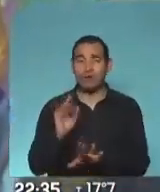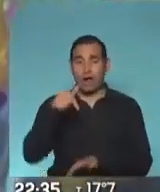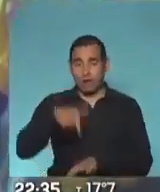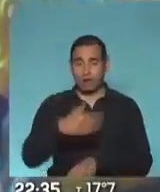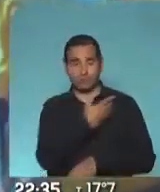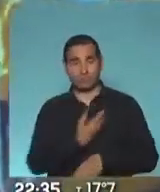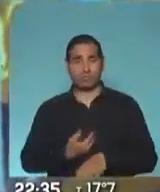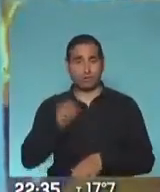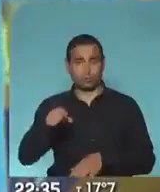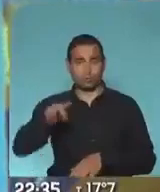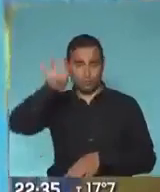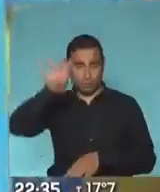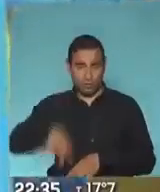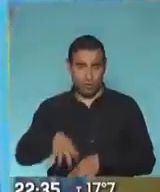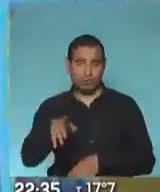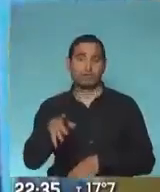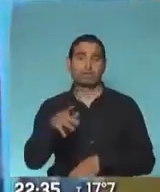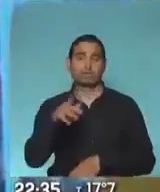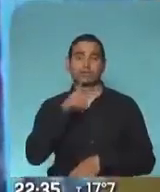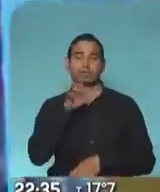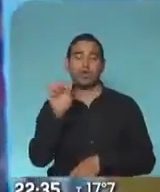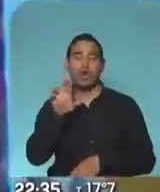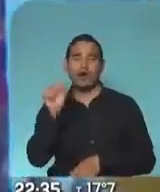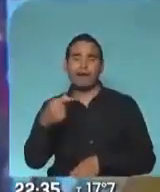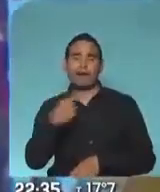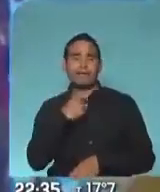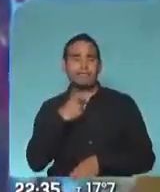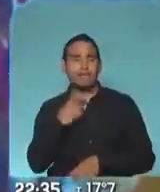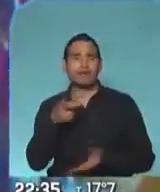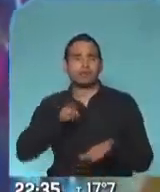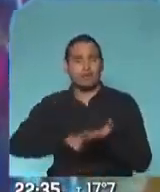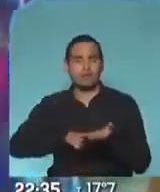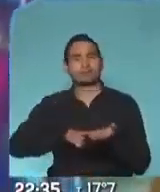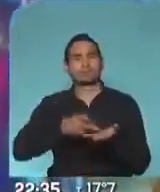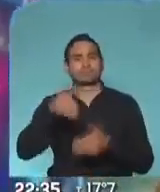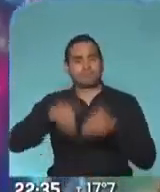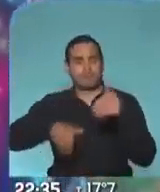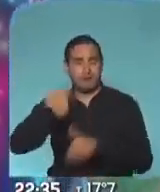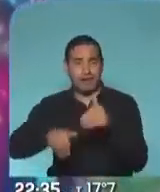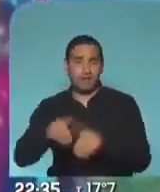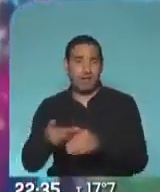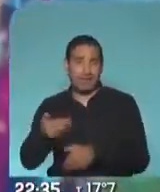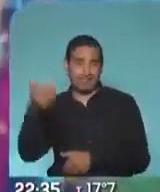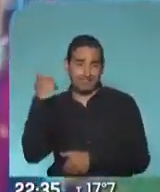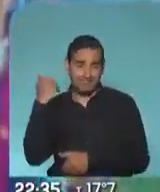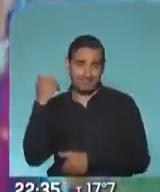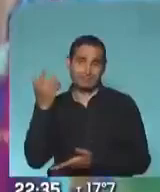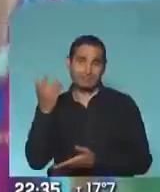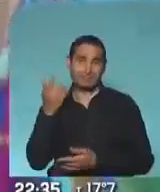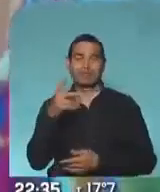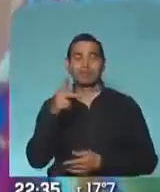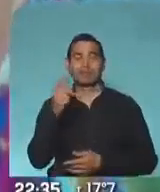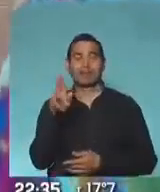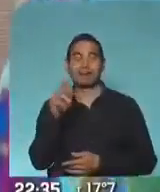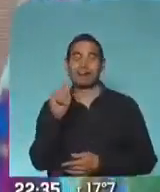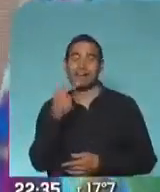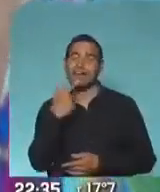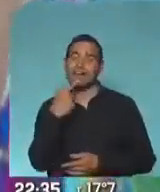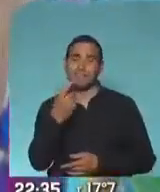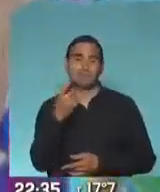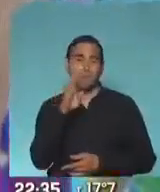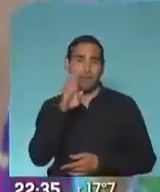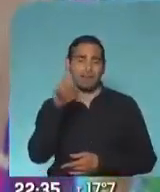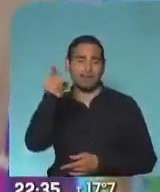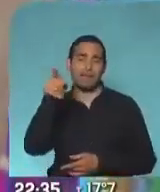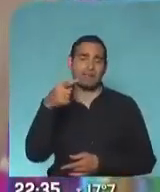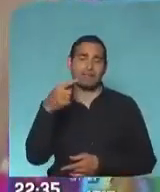de la Generalitat, Quim Torra, quiere llamar nuevamente un referéndum. El anterior, es decir, Carles Puigdemont, declaró en Bélgica